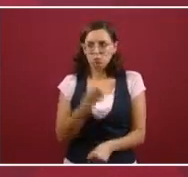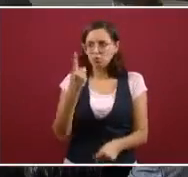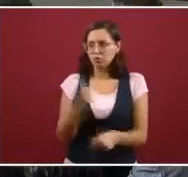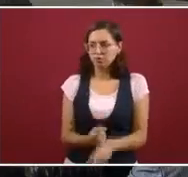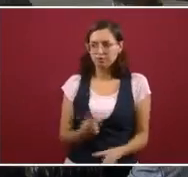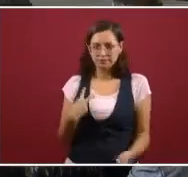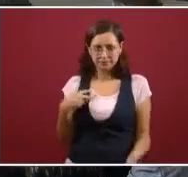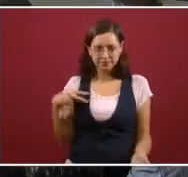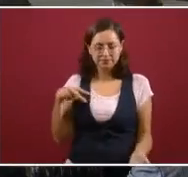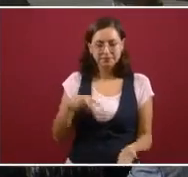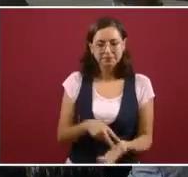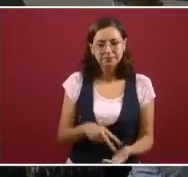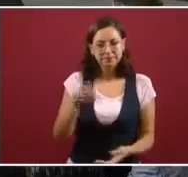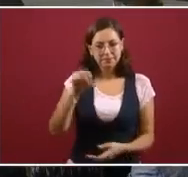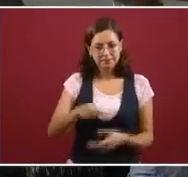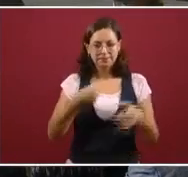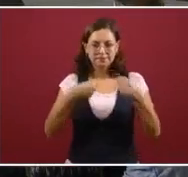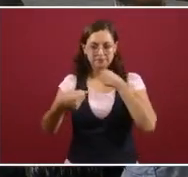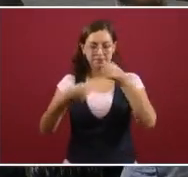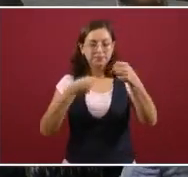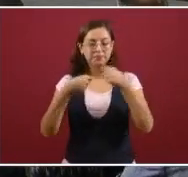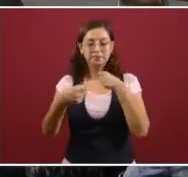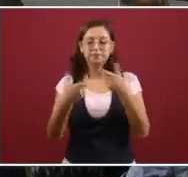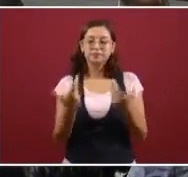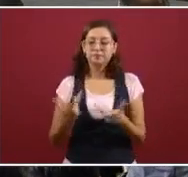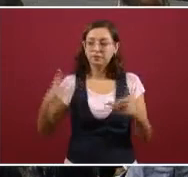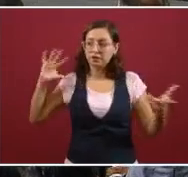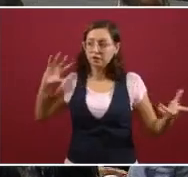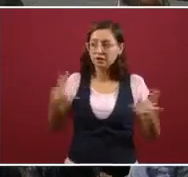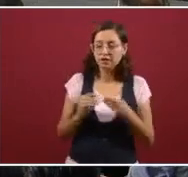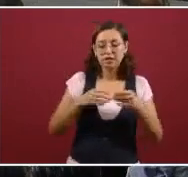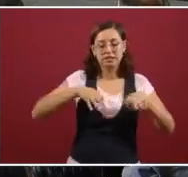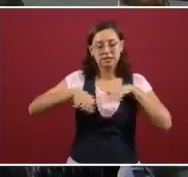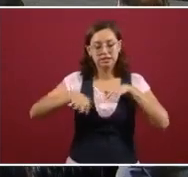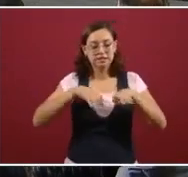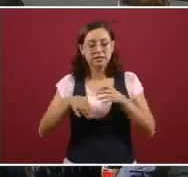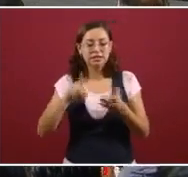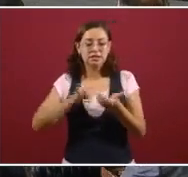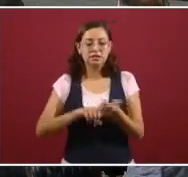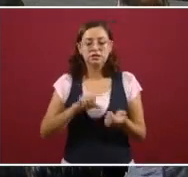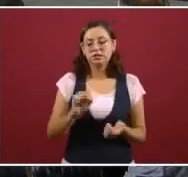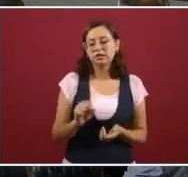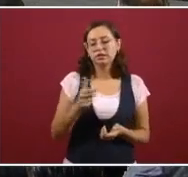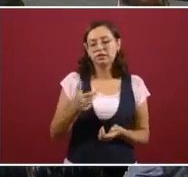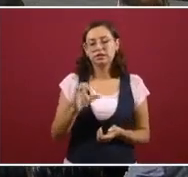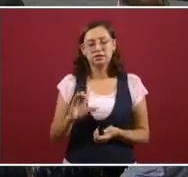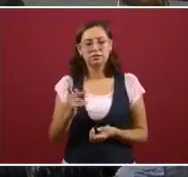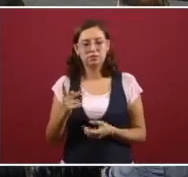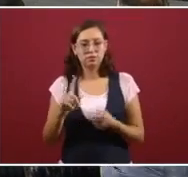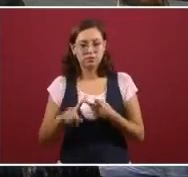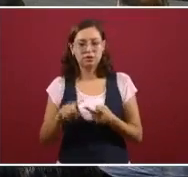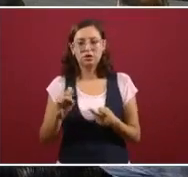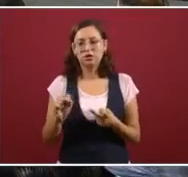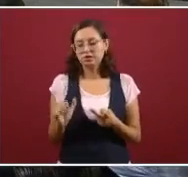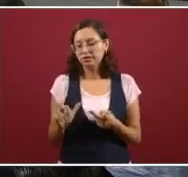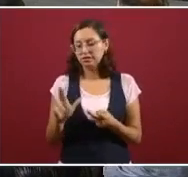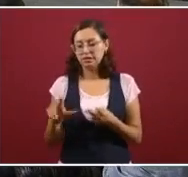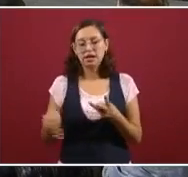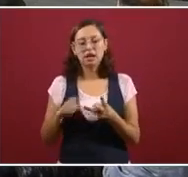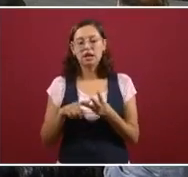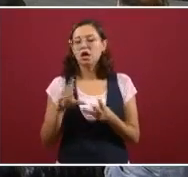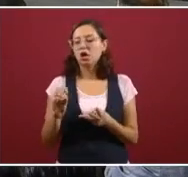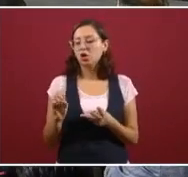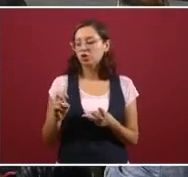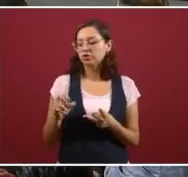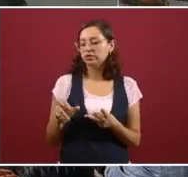conferencia de prensa, así como el trabajo que hemos realizado con el equipo de la Secretaría y de CONSAR, con el cual hemos logrado